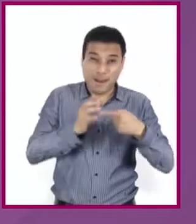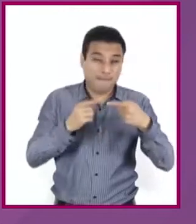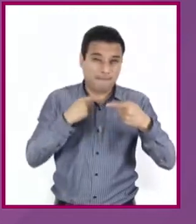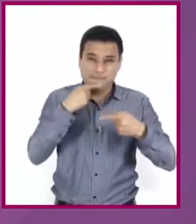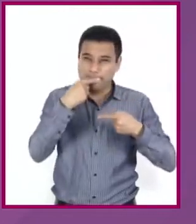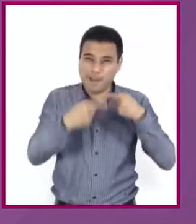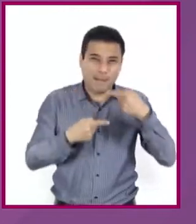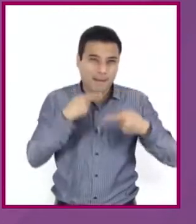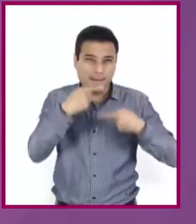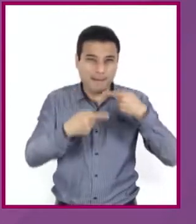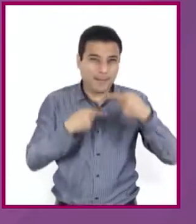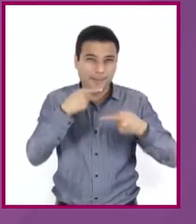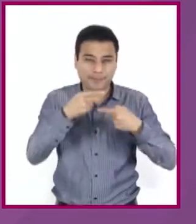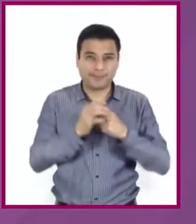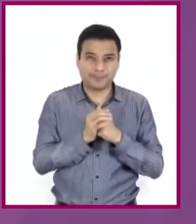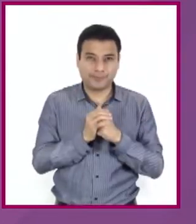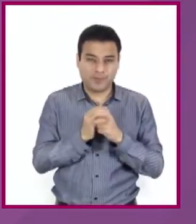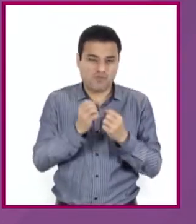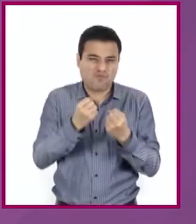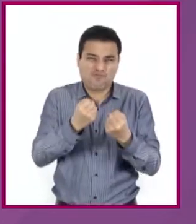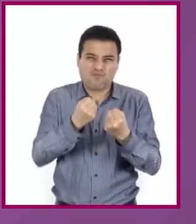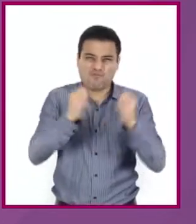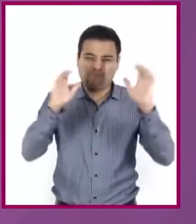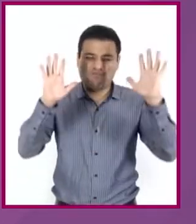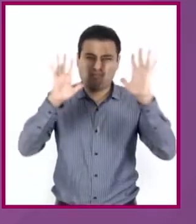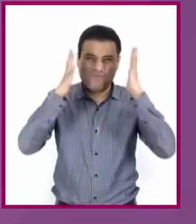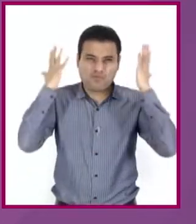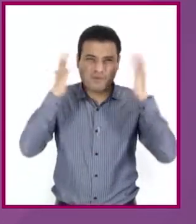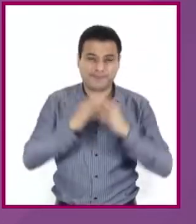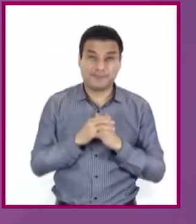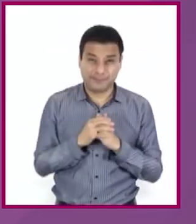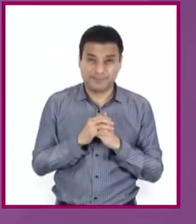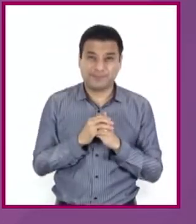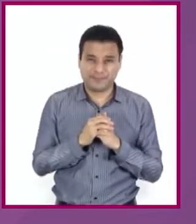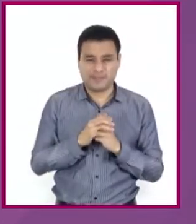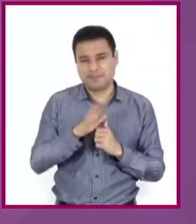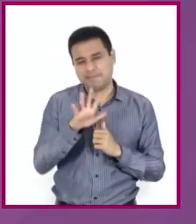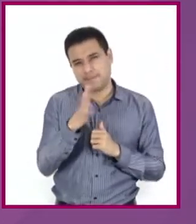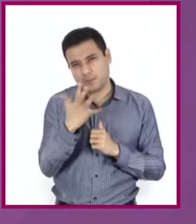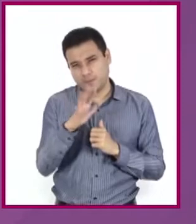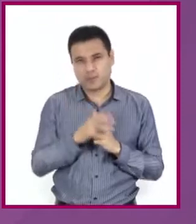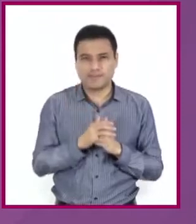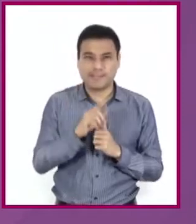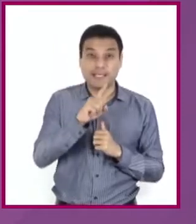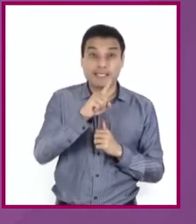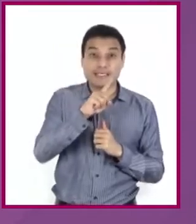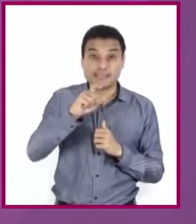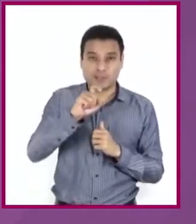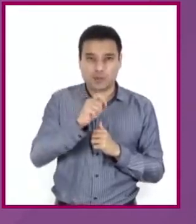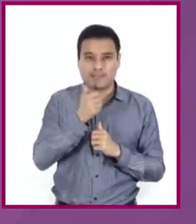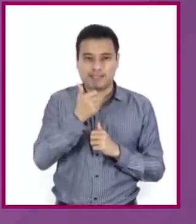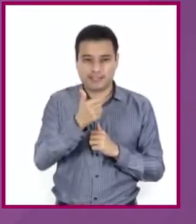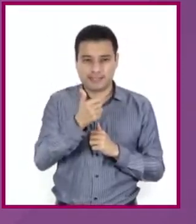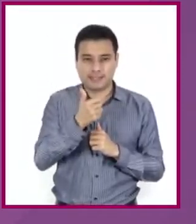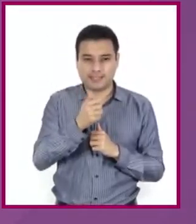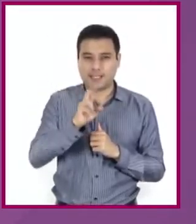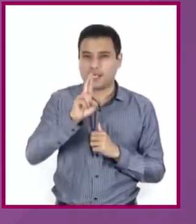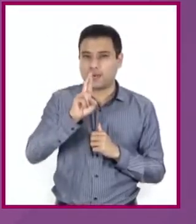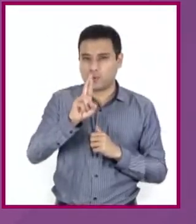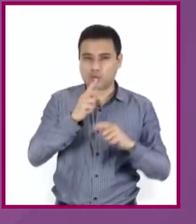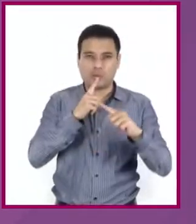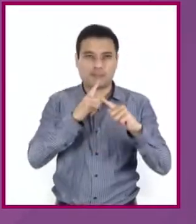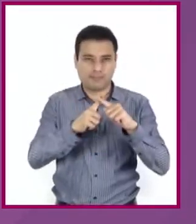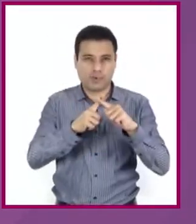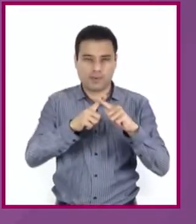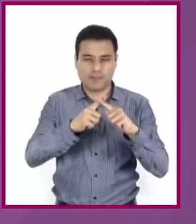turbina gire. La velocidad a la que giran los rotores de estas turbinas es aproximadamente de 126 revoluciones por minuto.